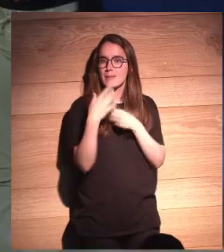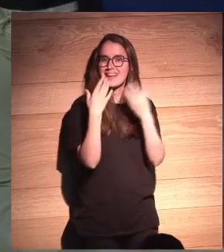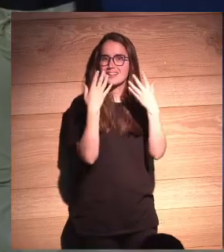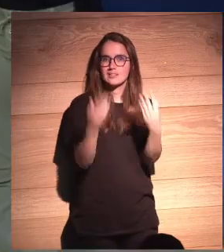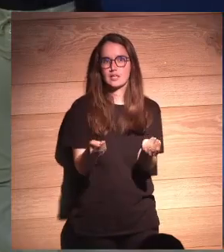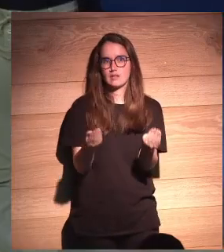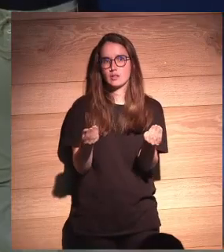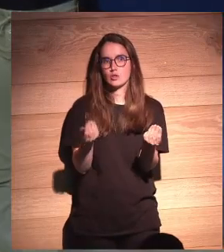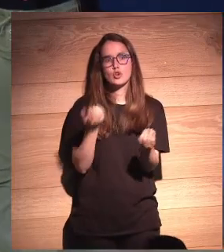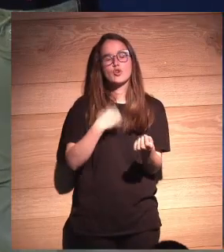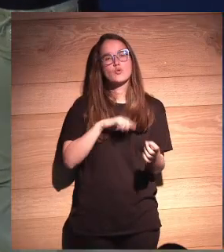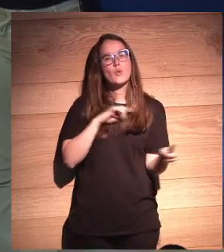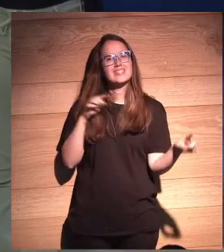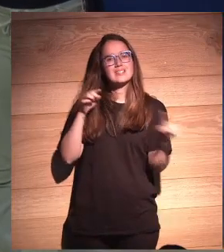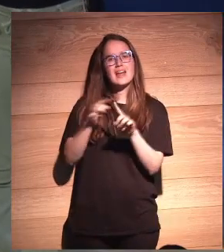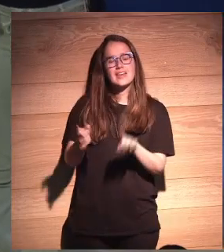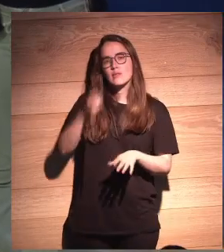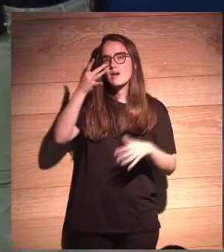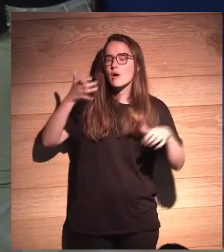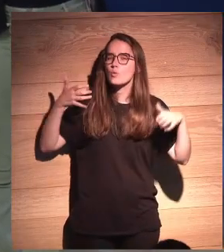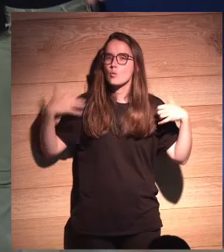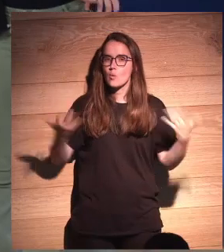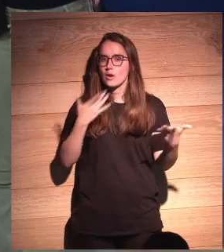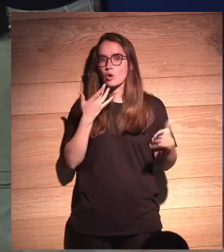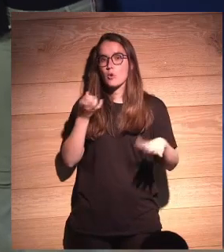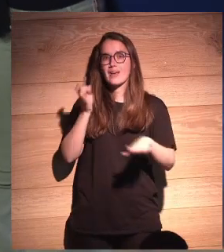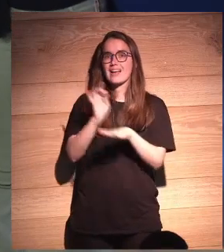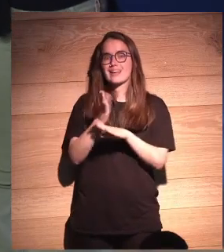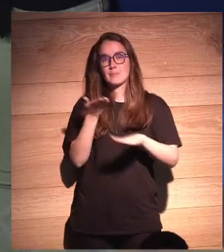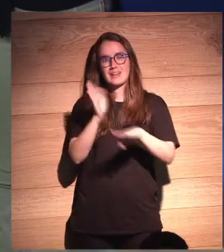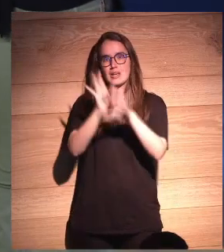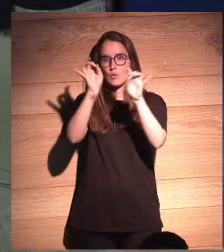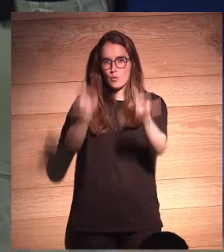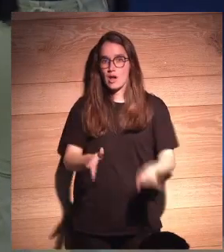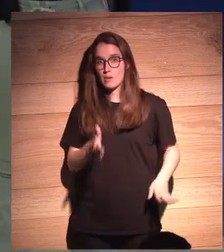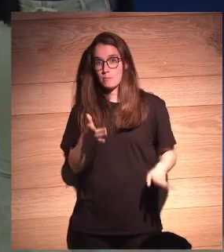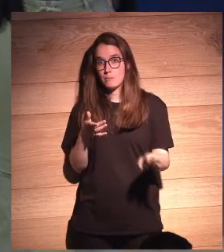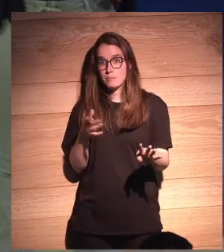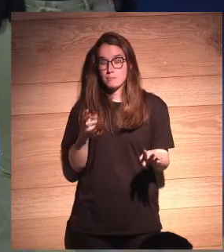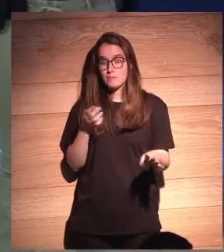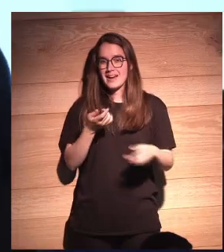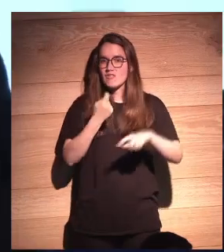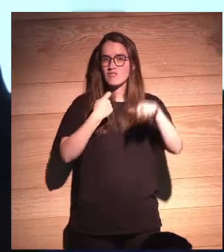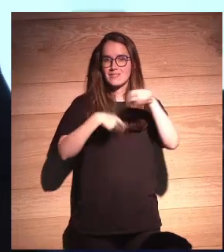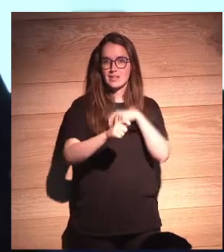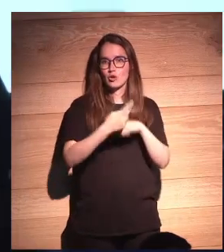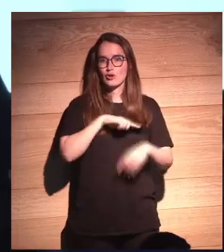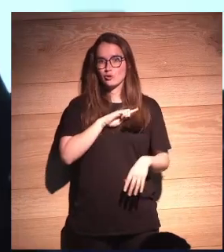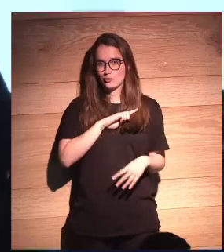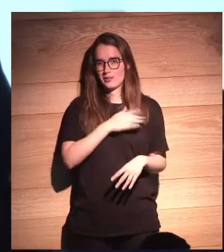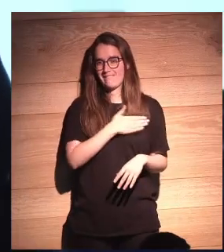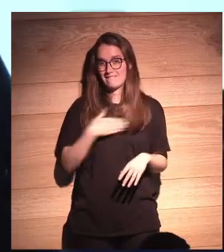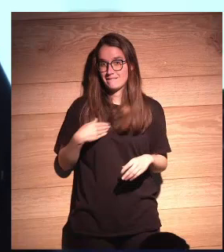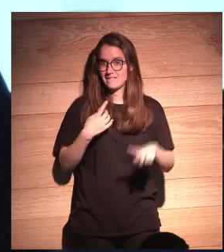entendieran cuál era nuestra idea, ¿no?, como una carta de presentación para poder vender aquello que nosotras